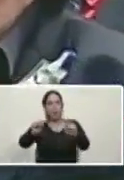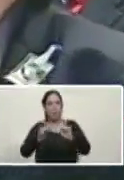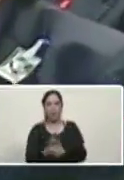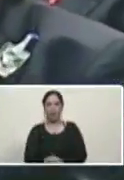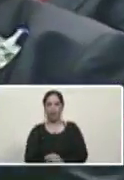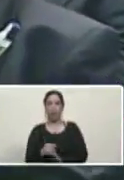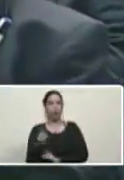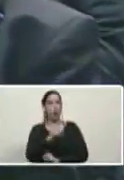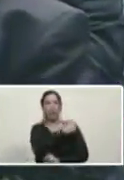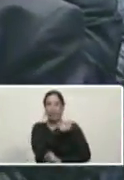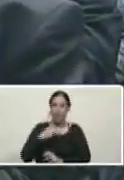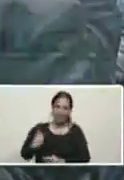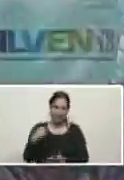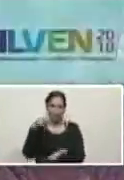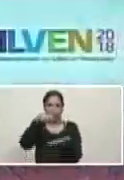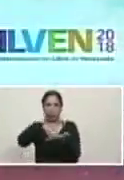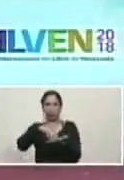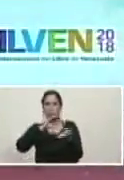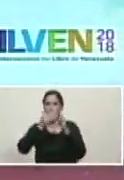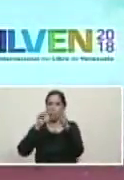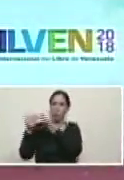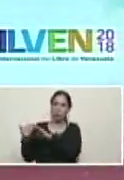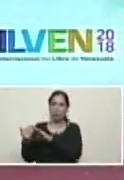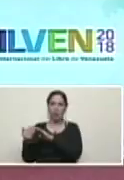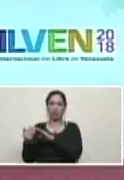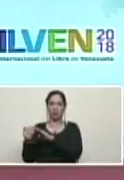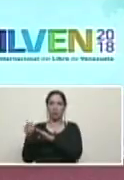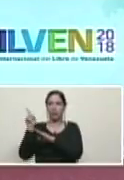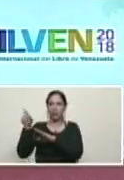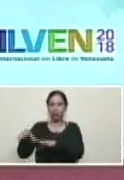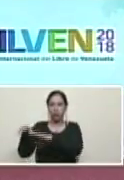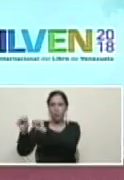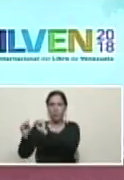como opción arrodillarse a la comodidad de los sepulcros.